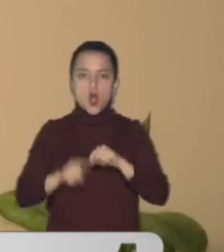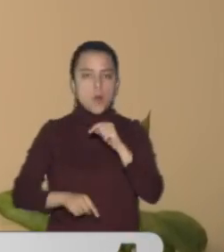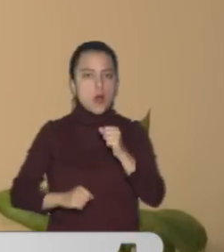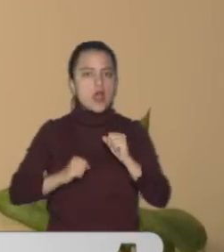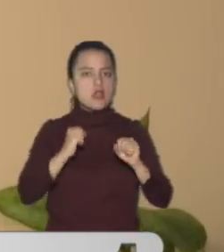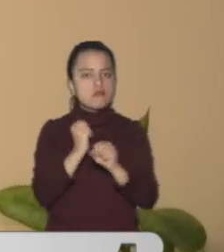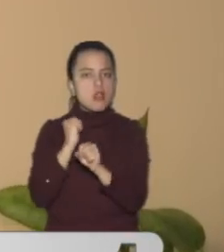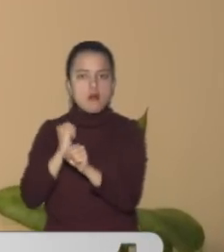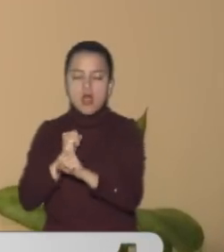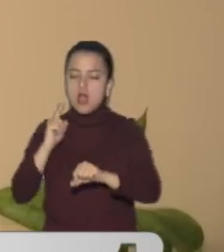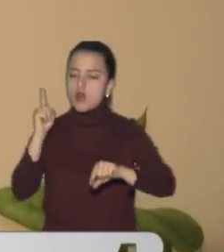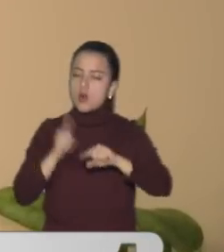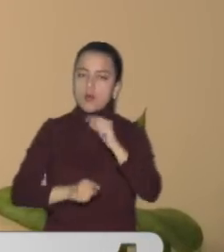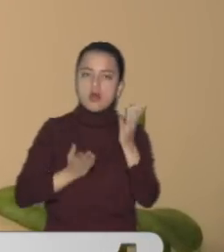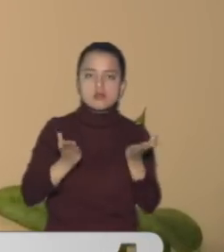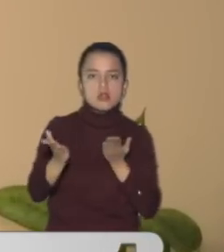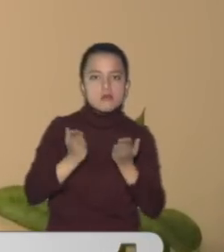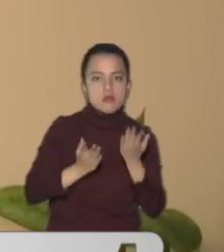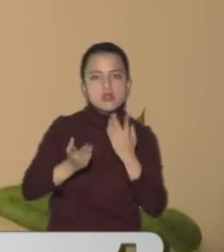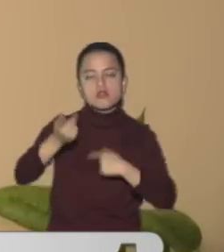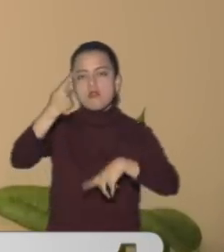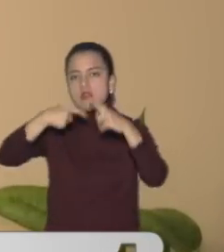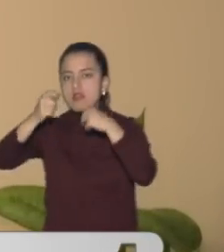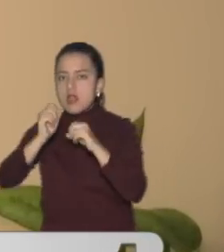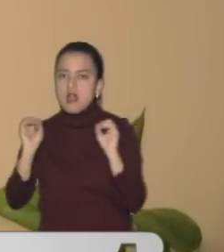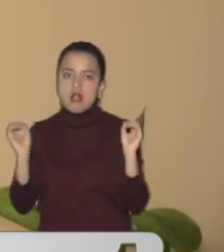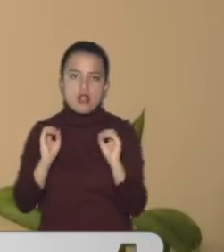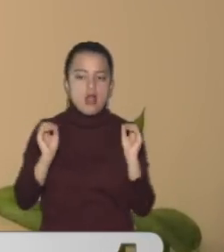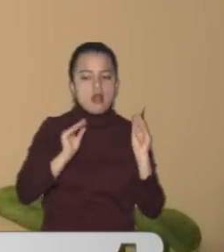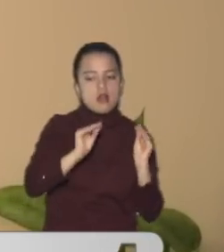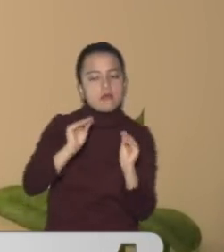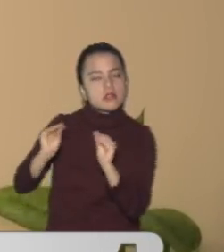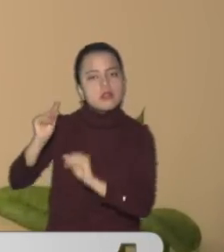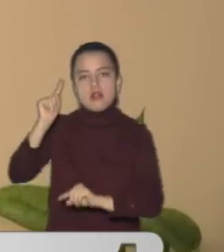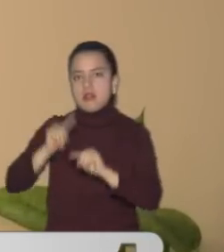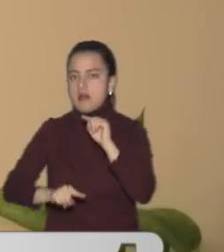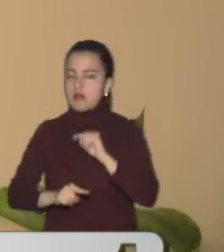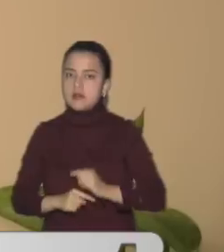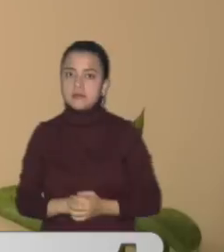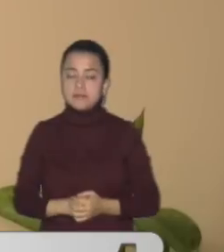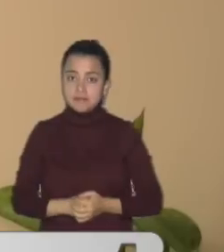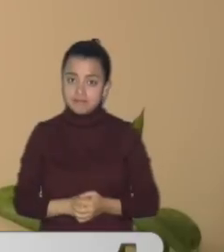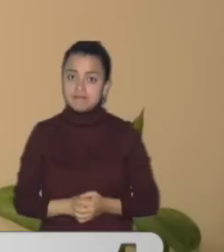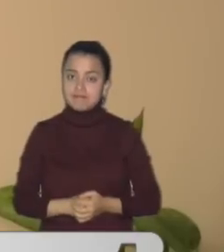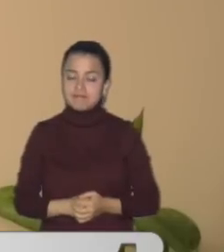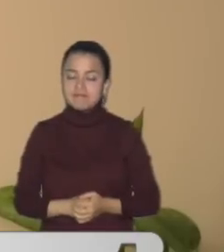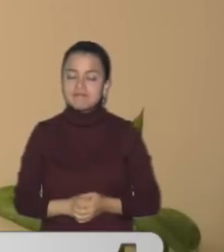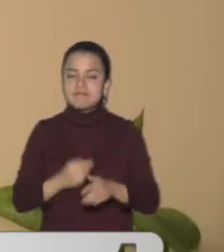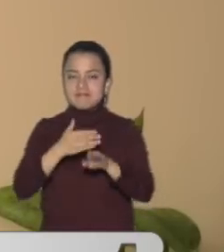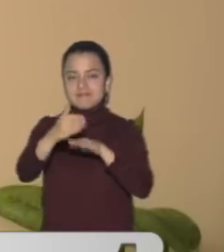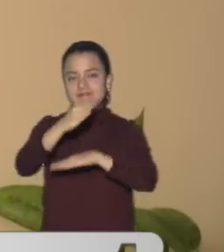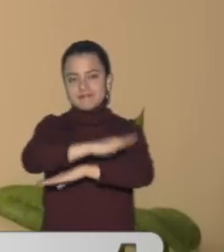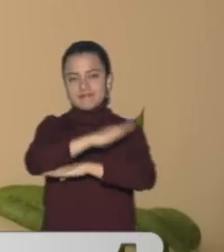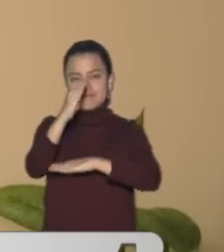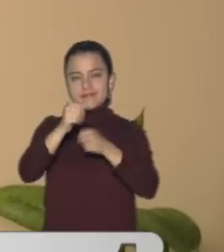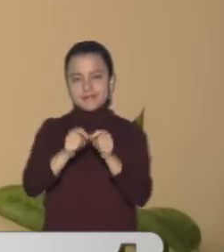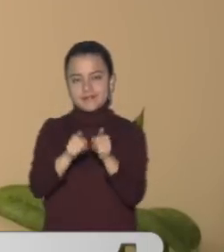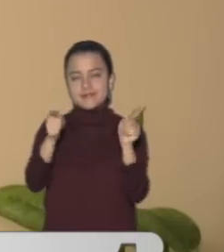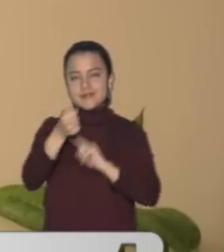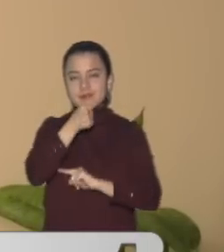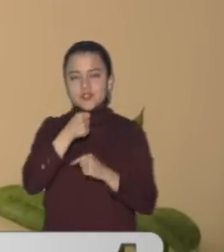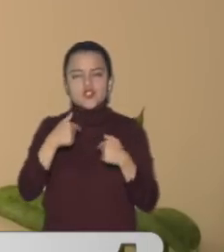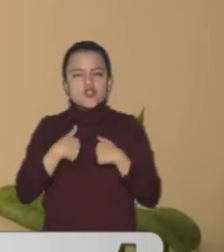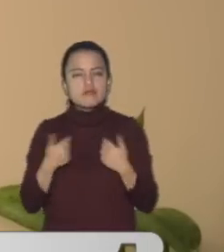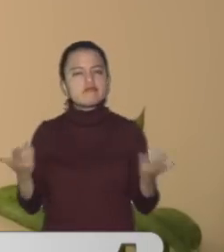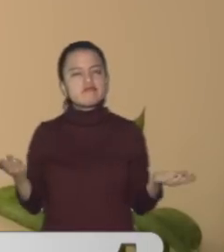ni brindar pues estos servicios de trámite para licencia de conducción. A las 12 del mediodía, más detalles de esta importante noticia. Por